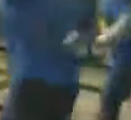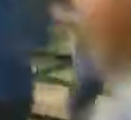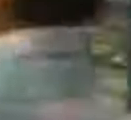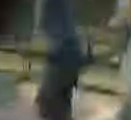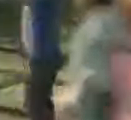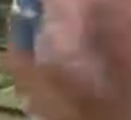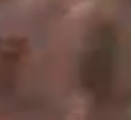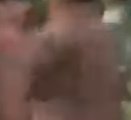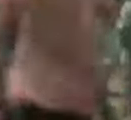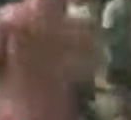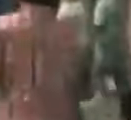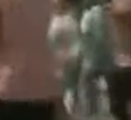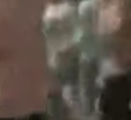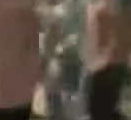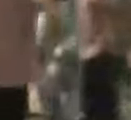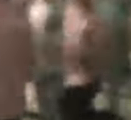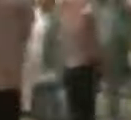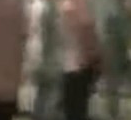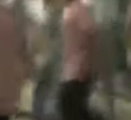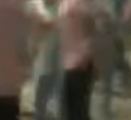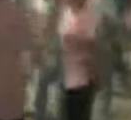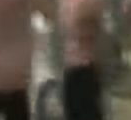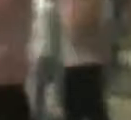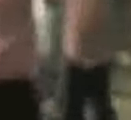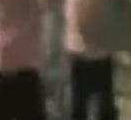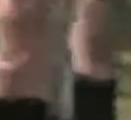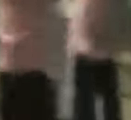Gracias por